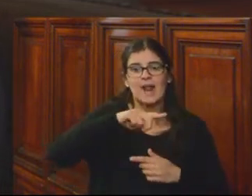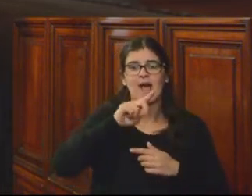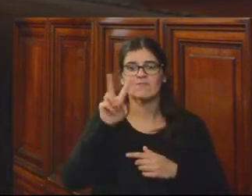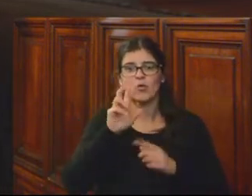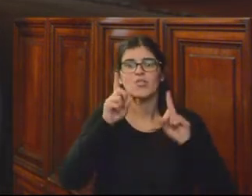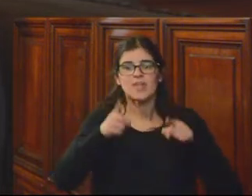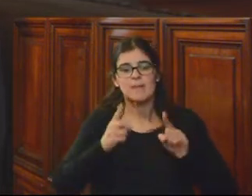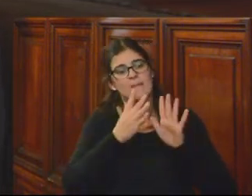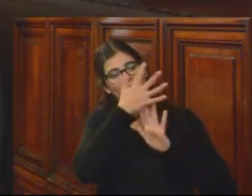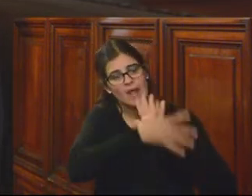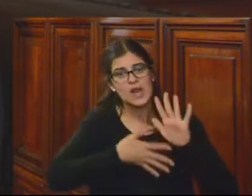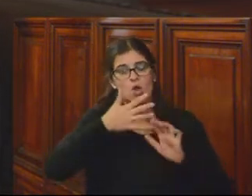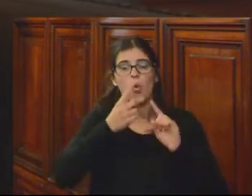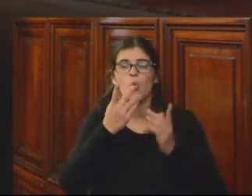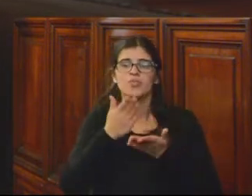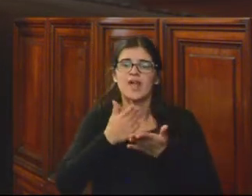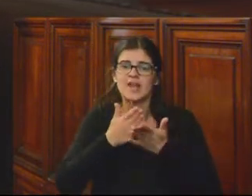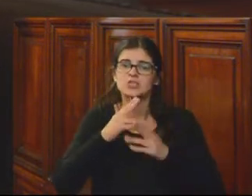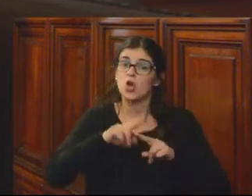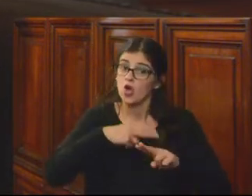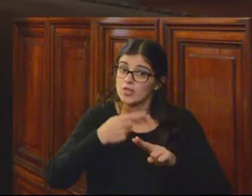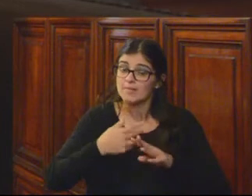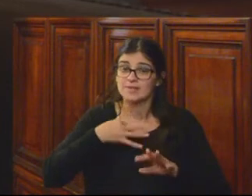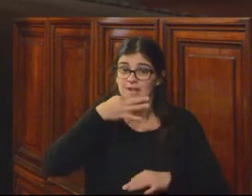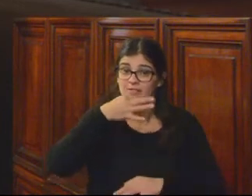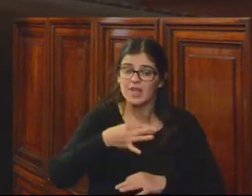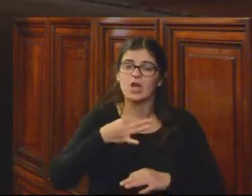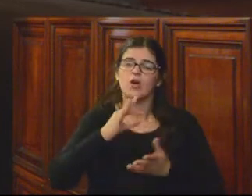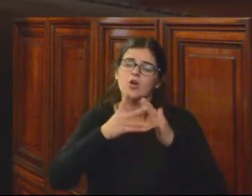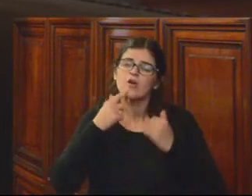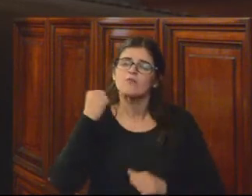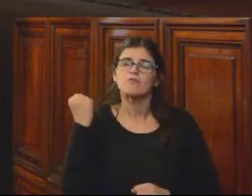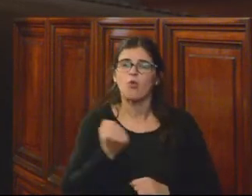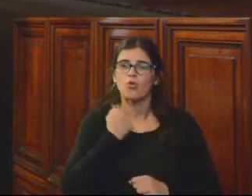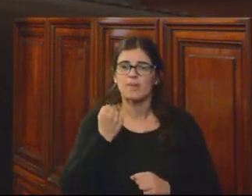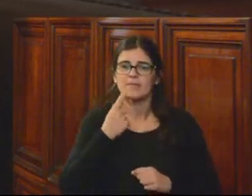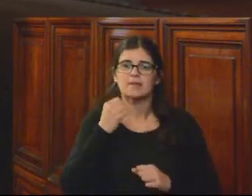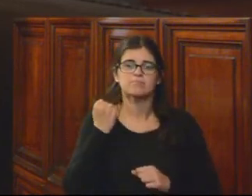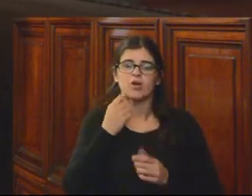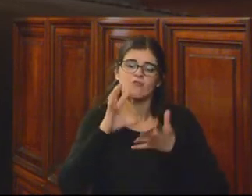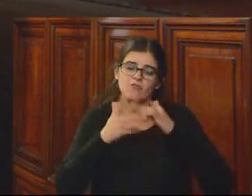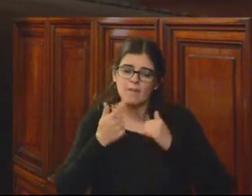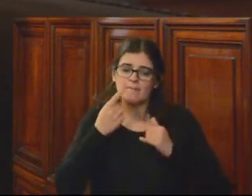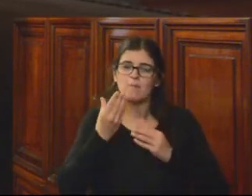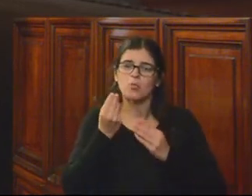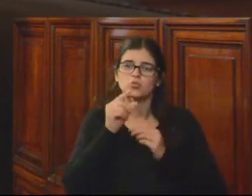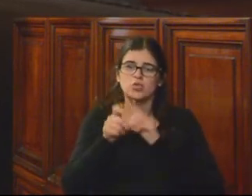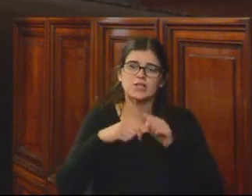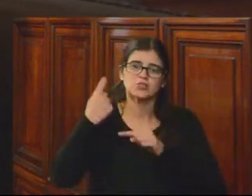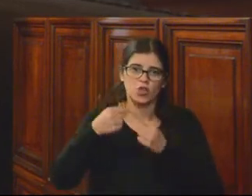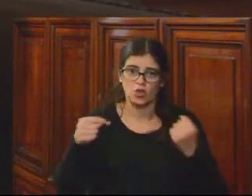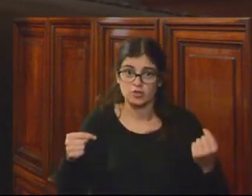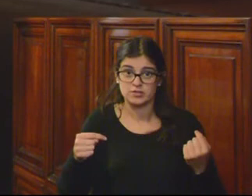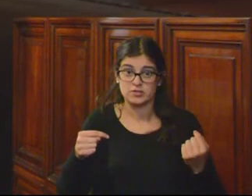para la región, en un derecho que, reitero, es tanto fundamental e intrínseco como instrumental para muchos otros,